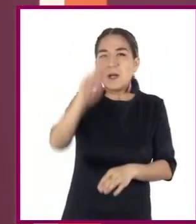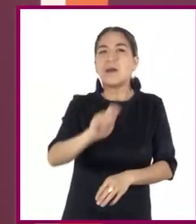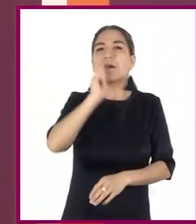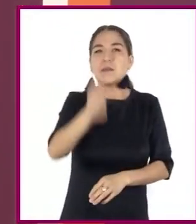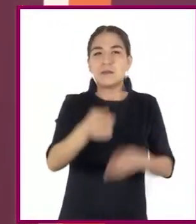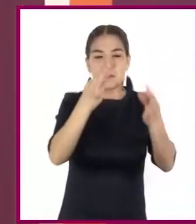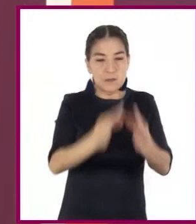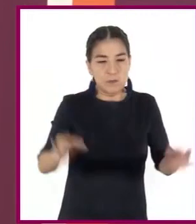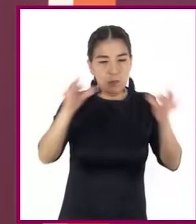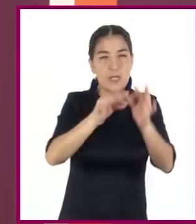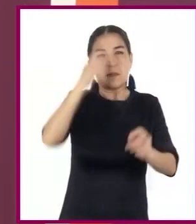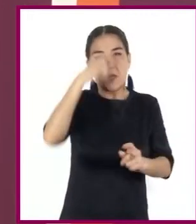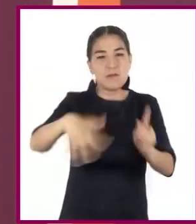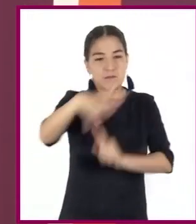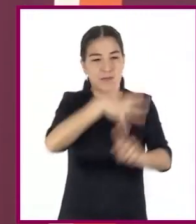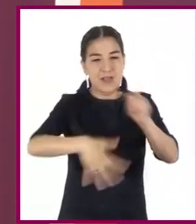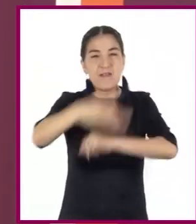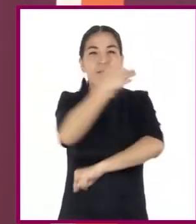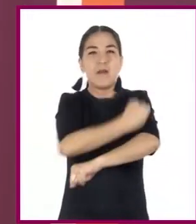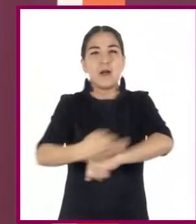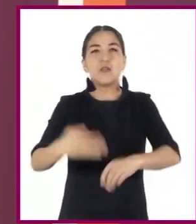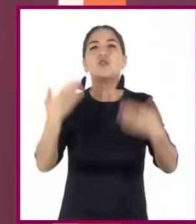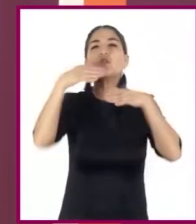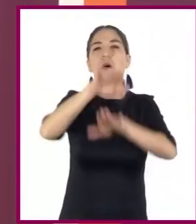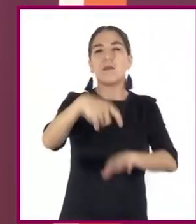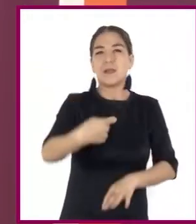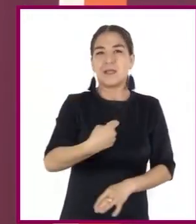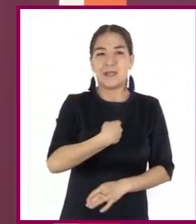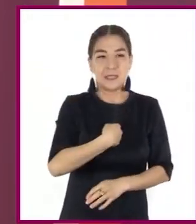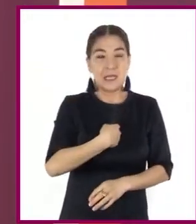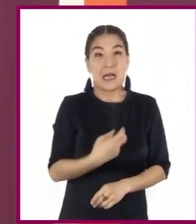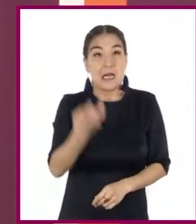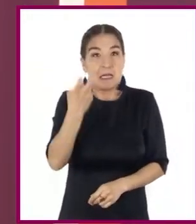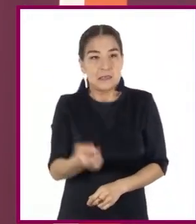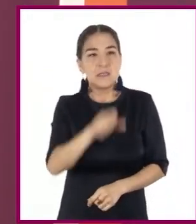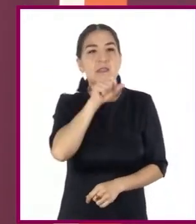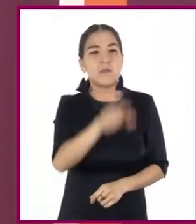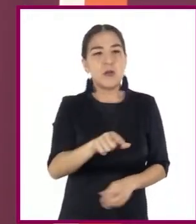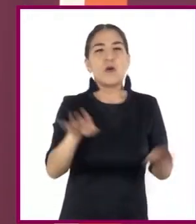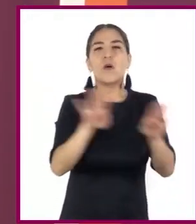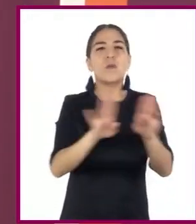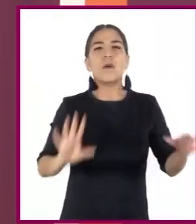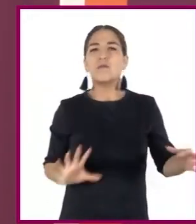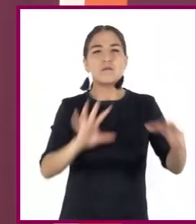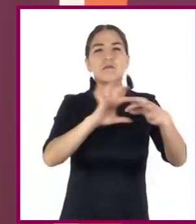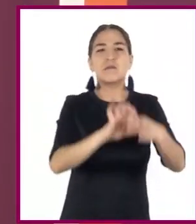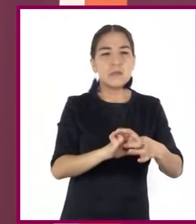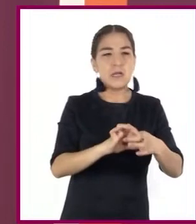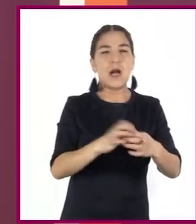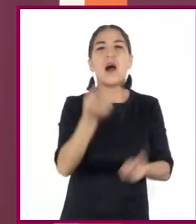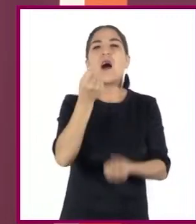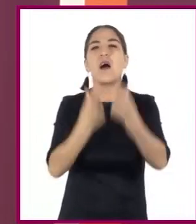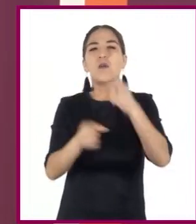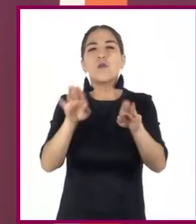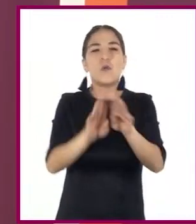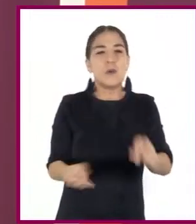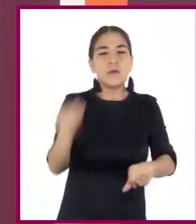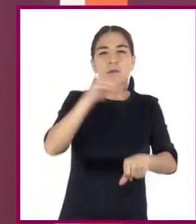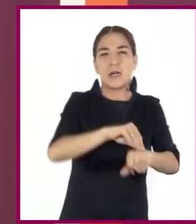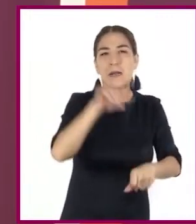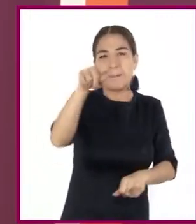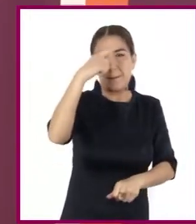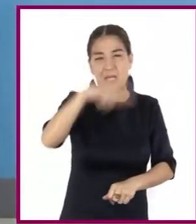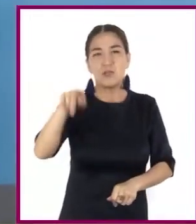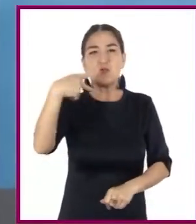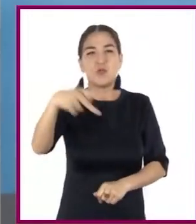de la familia en la conformación de la identidad, lo cual se va vinculando con algunos componentes de su